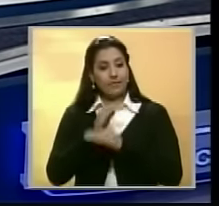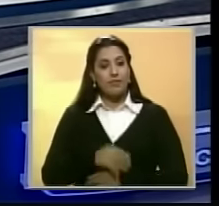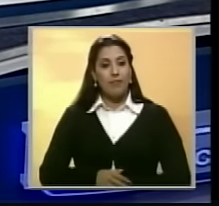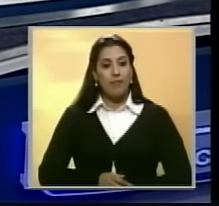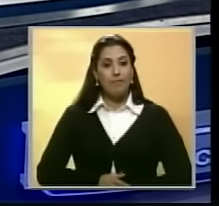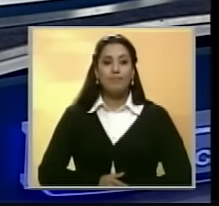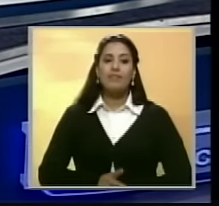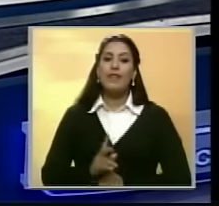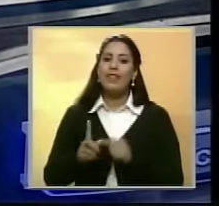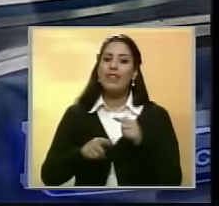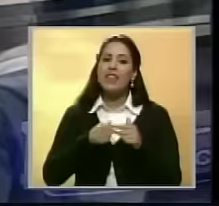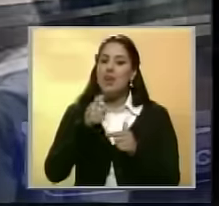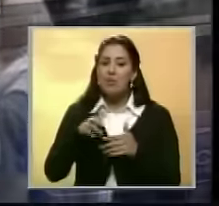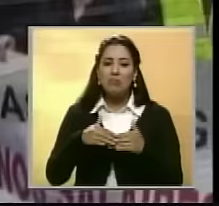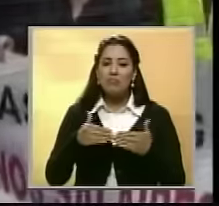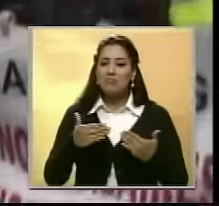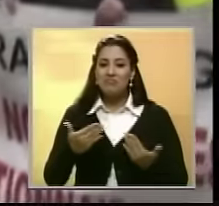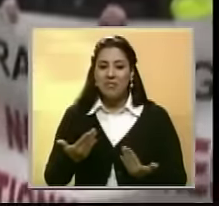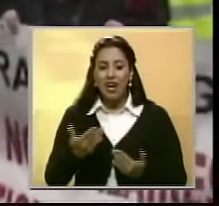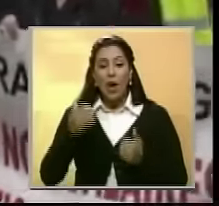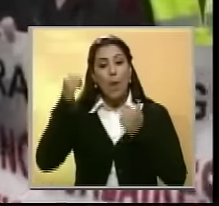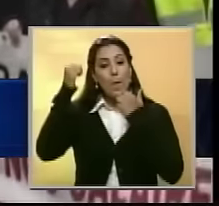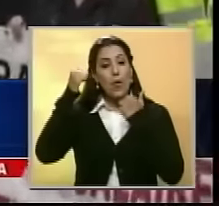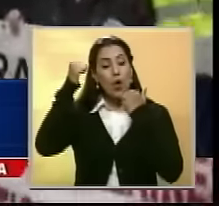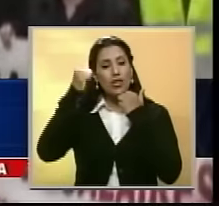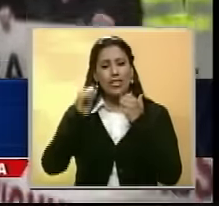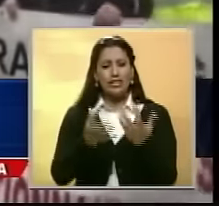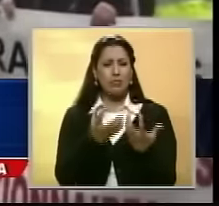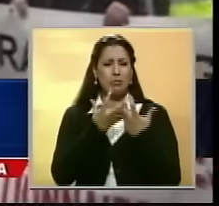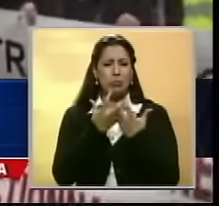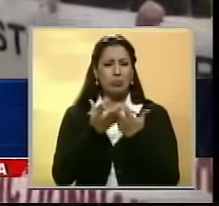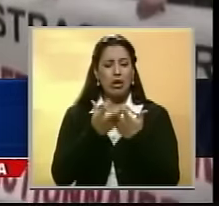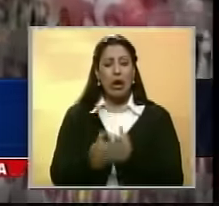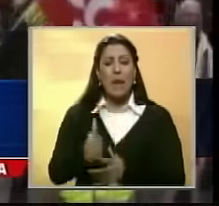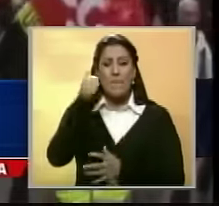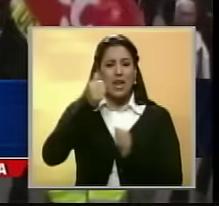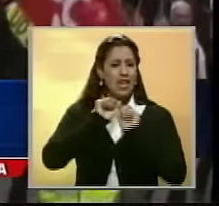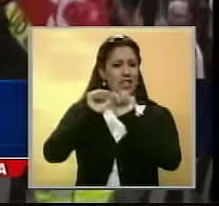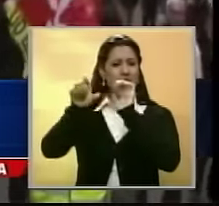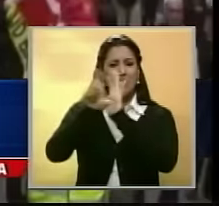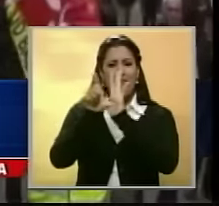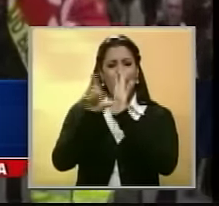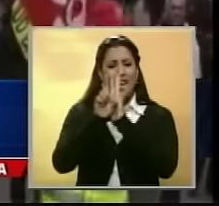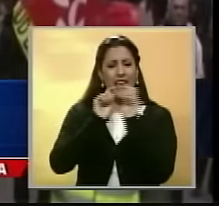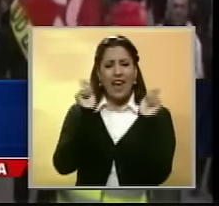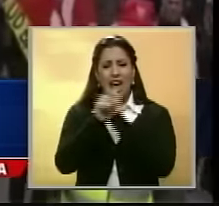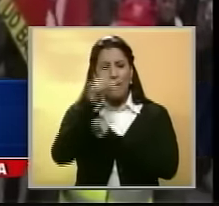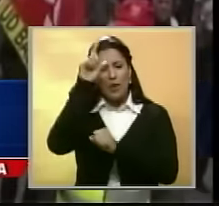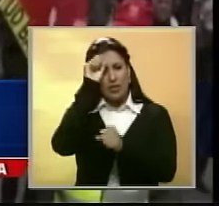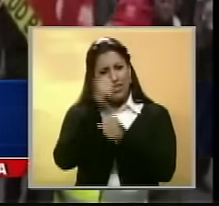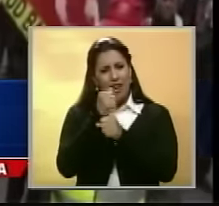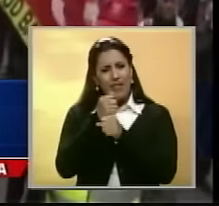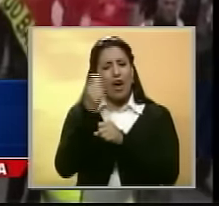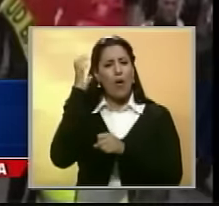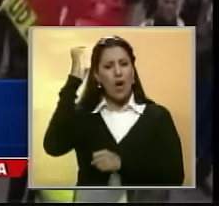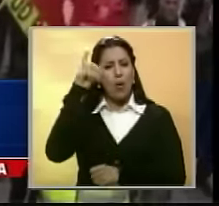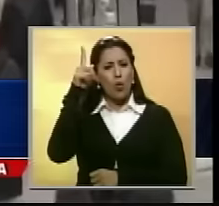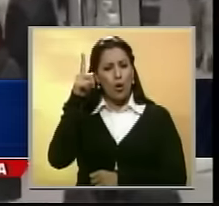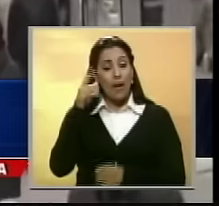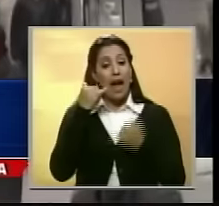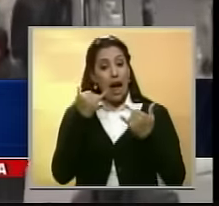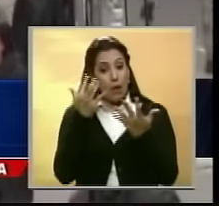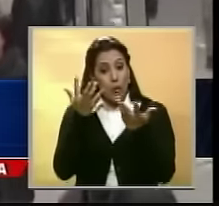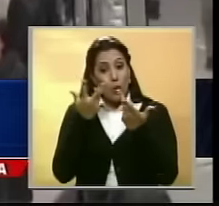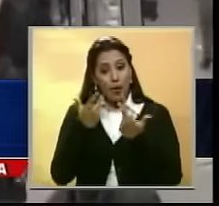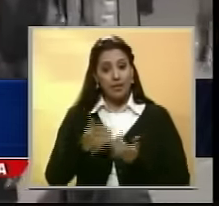pausa. Amigos, y al regreso, protestas masivas. Rechazan proyecto de ley de reforma laboral en país europeo. Los